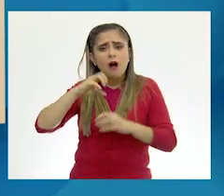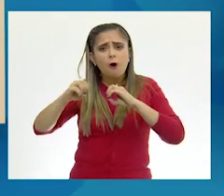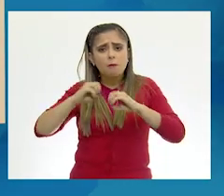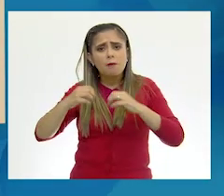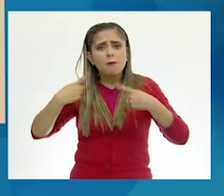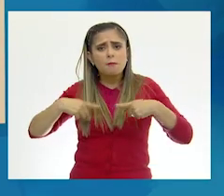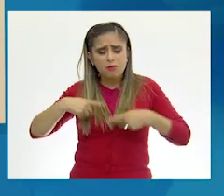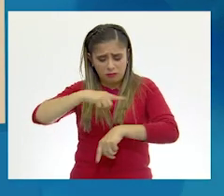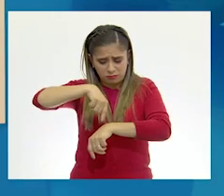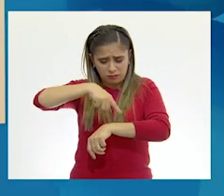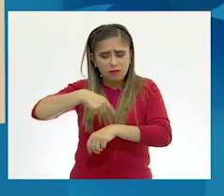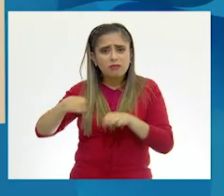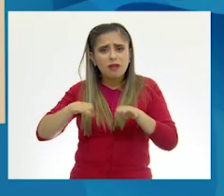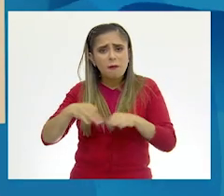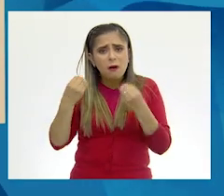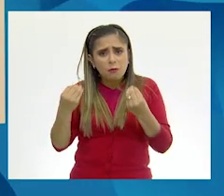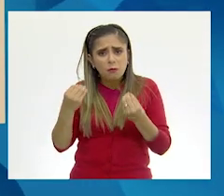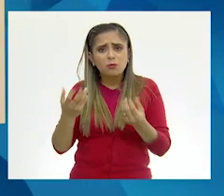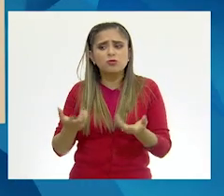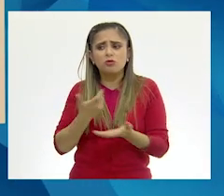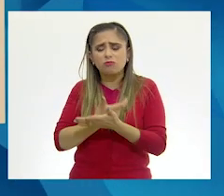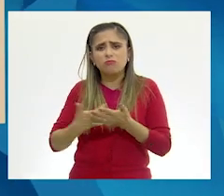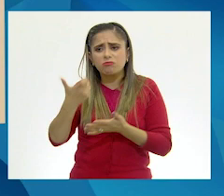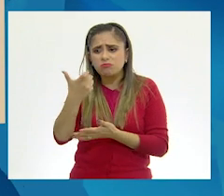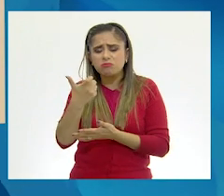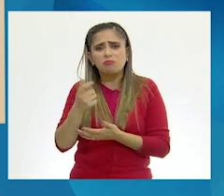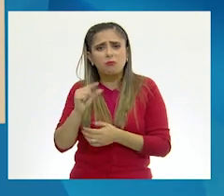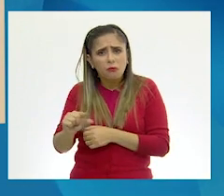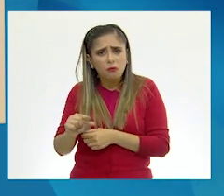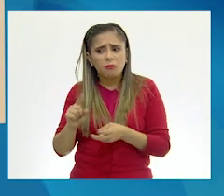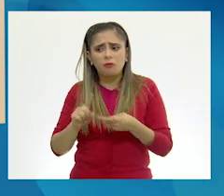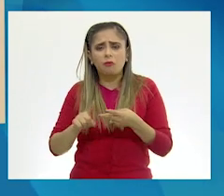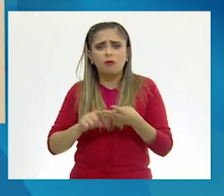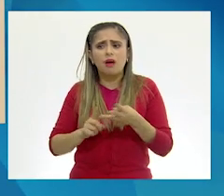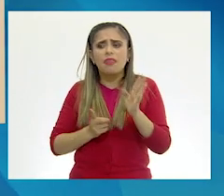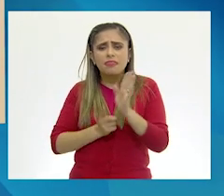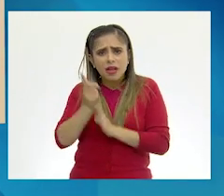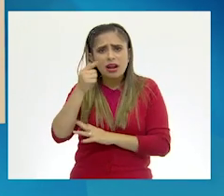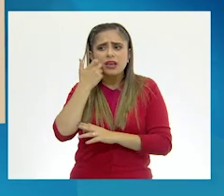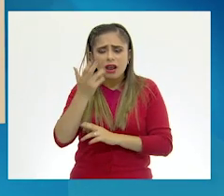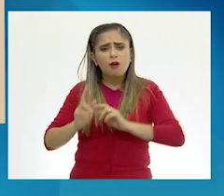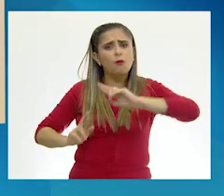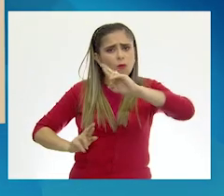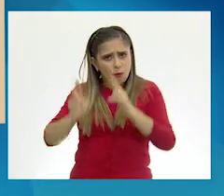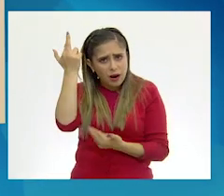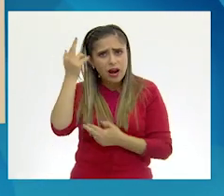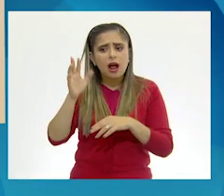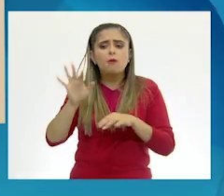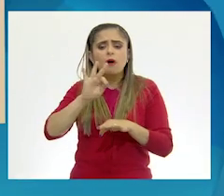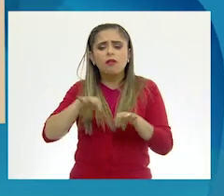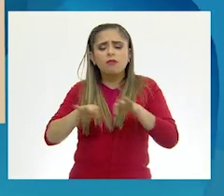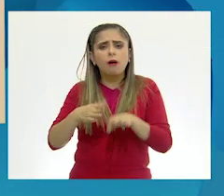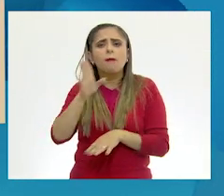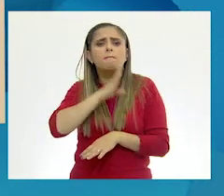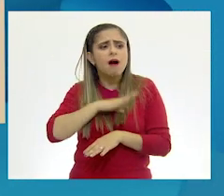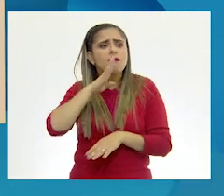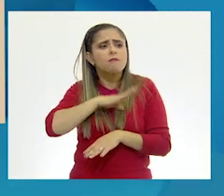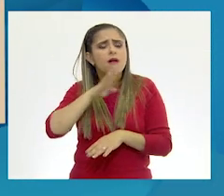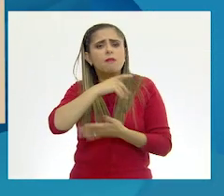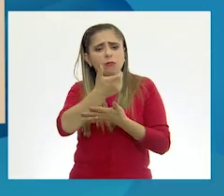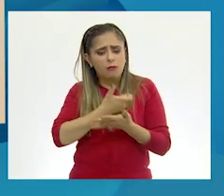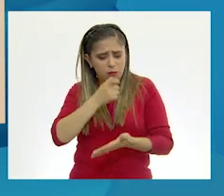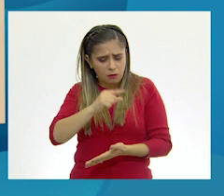de horarios de trabajo, de salario justo, de derechos a huelga para protestar cuando las condiciones de trabajo no fueran